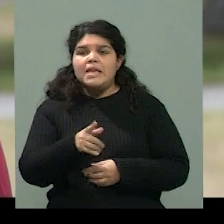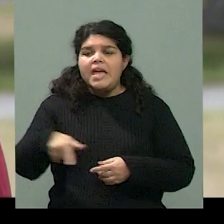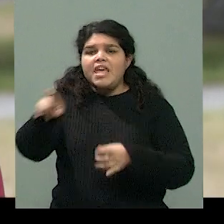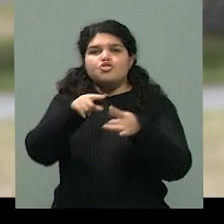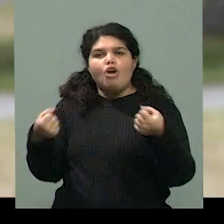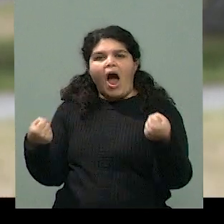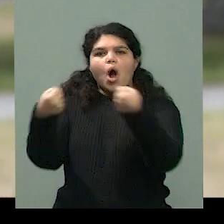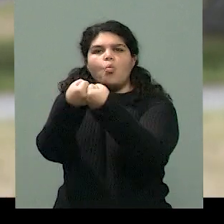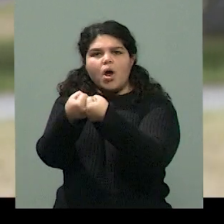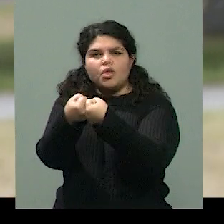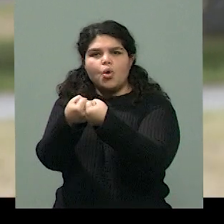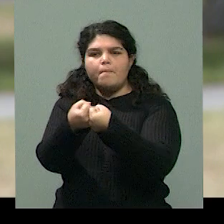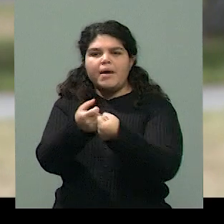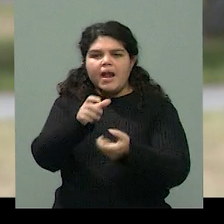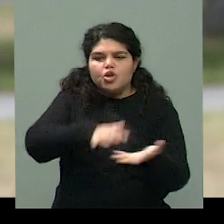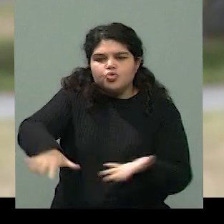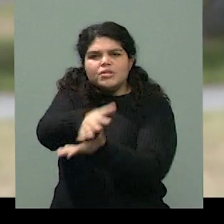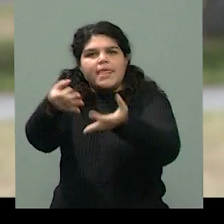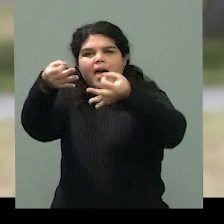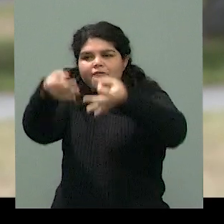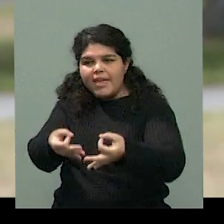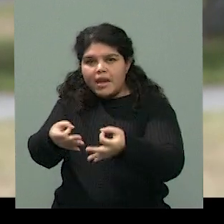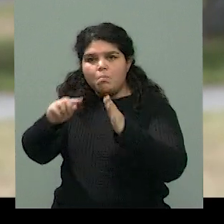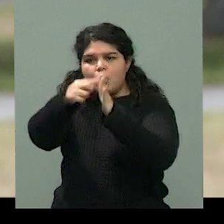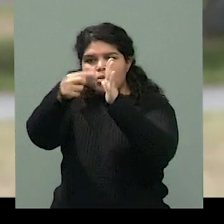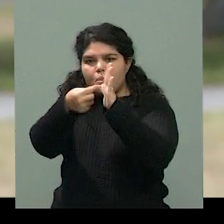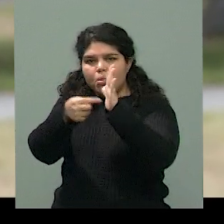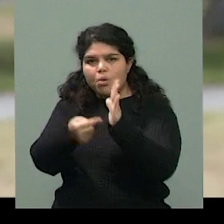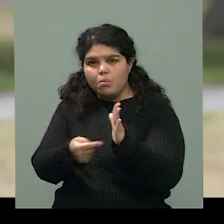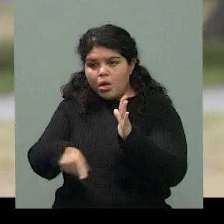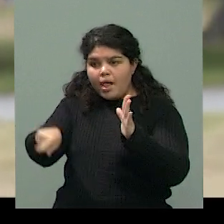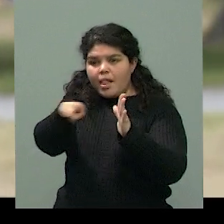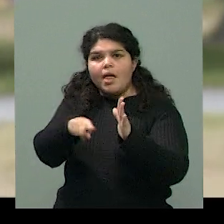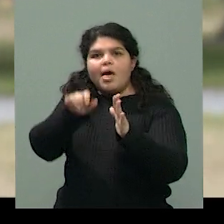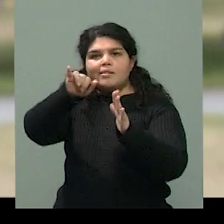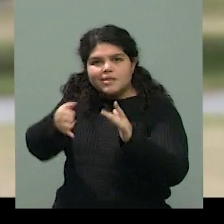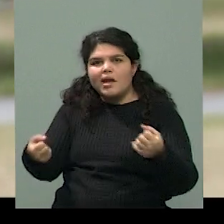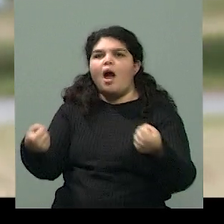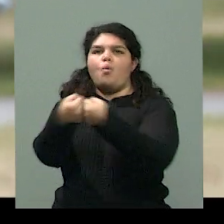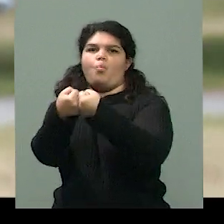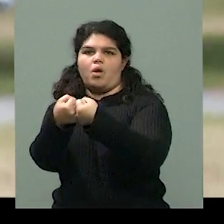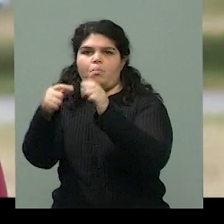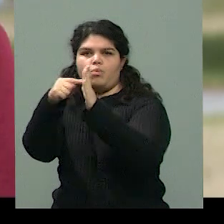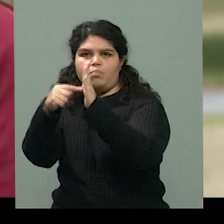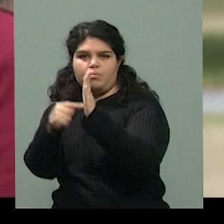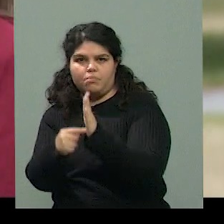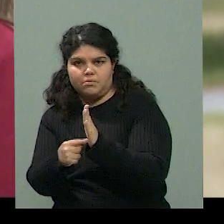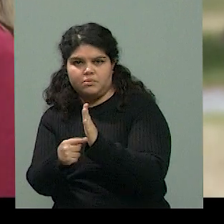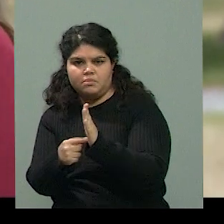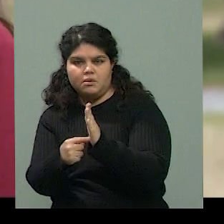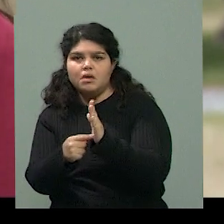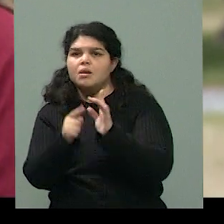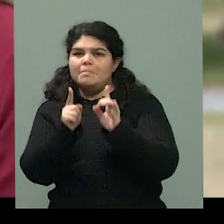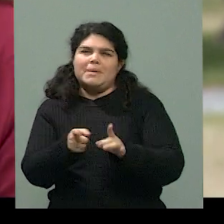acuerdo. Entonces, de repente, bueno, yo me metería en un tema que no conozco tanto, ni siquiera conozco Estados Unidos, pero sí puedo decirte